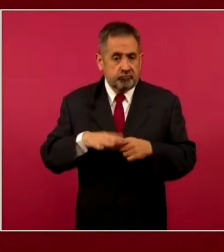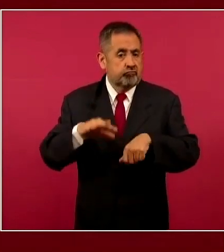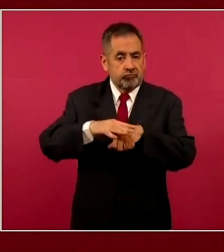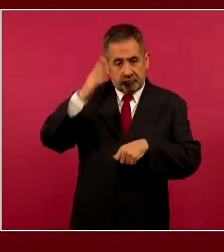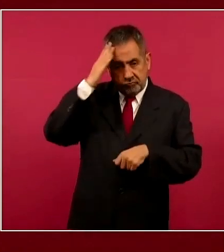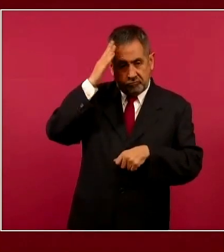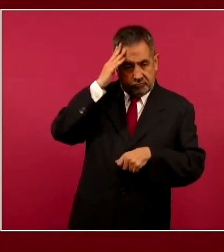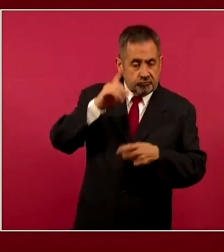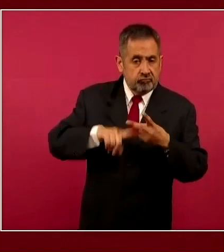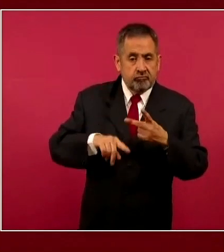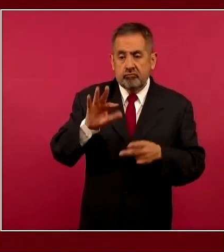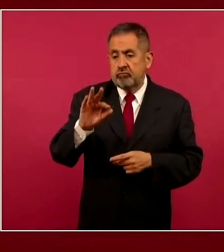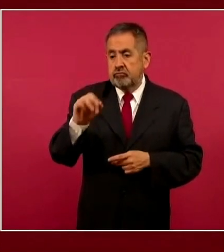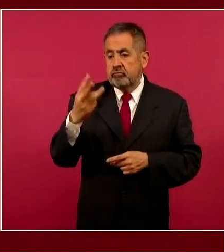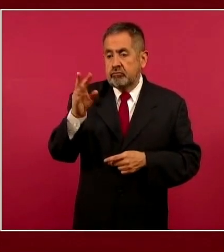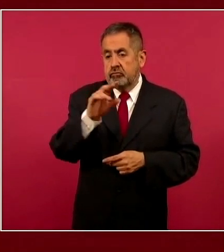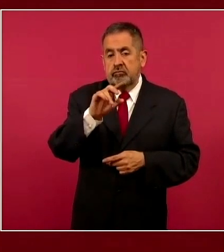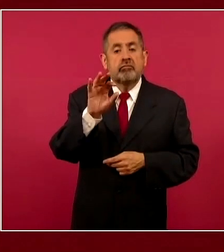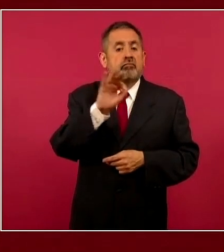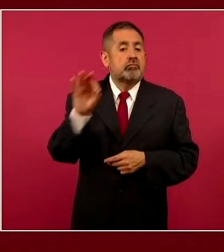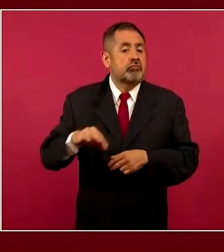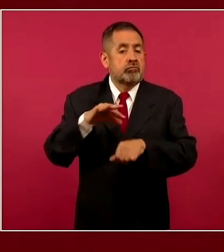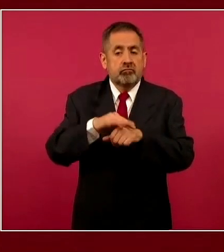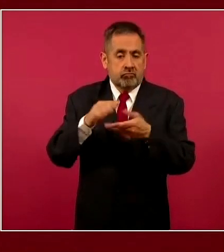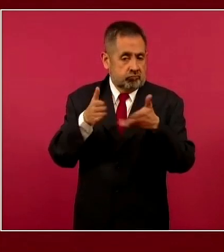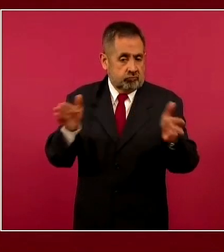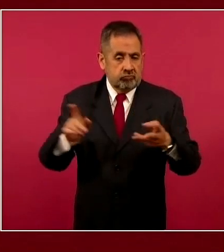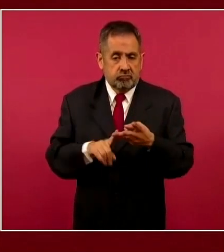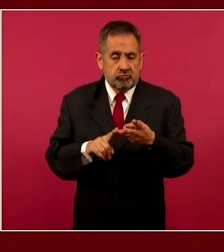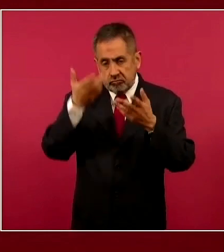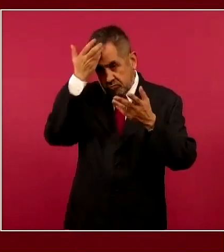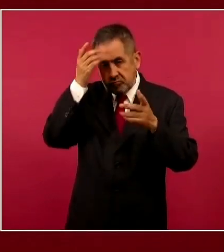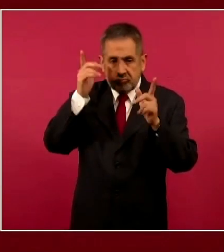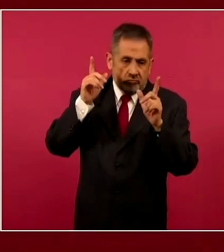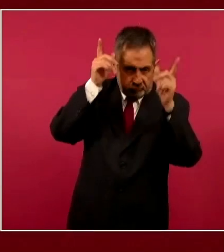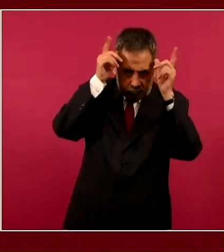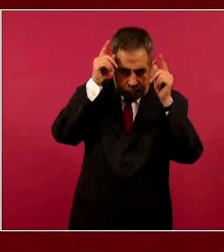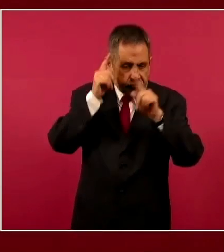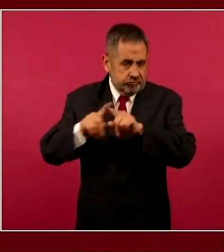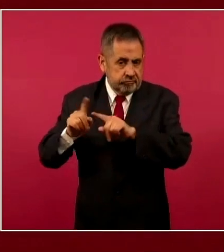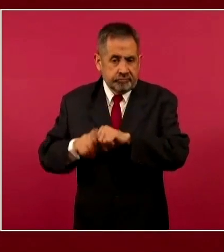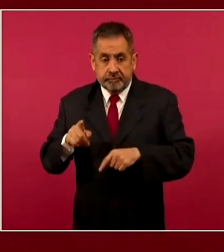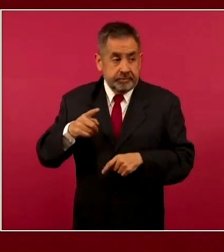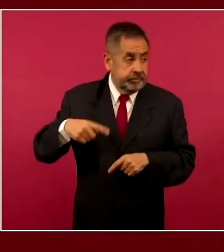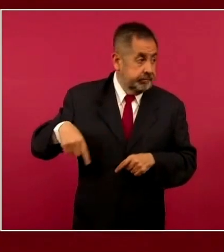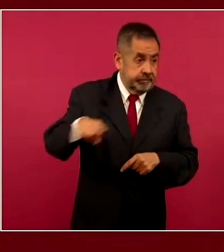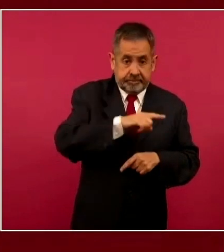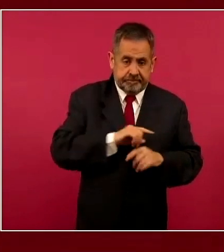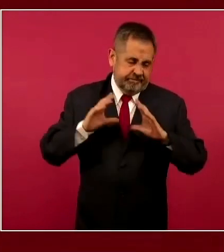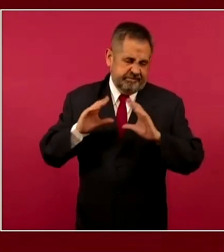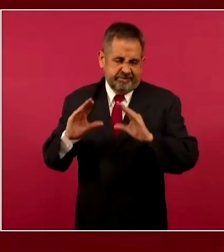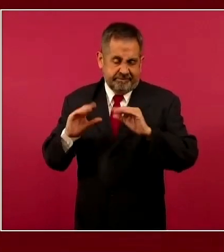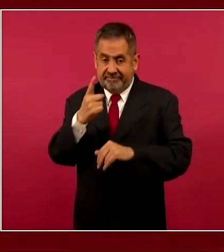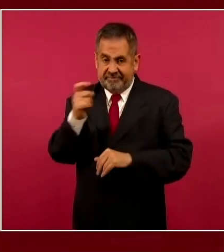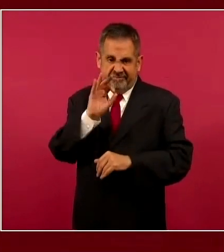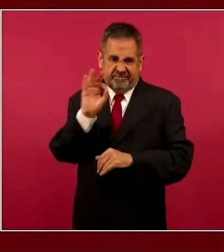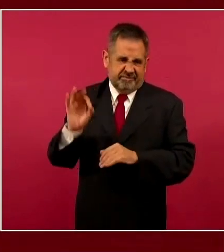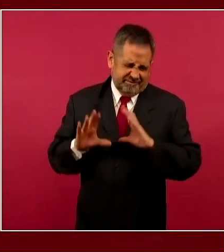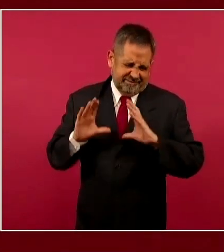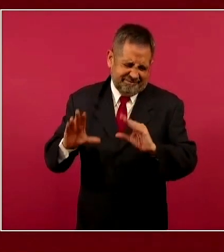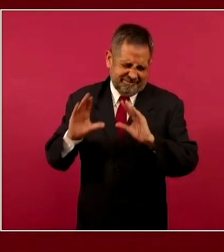especialistas, 43% de médicos generales y personal de enfermería, y con la capacitación al 100 en ambos niveles de atención.